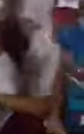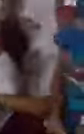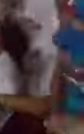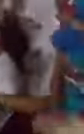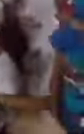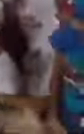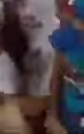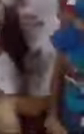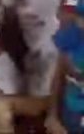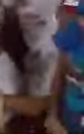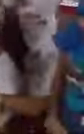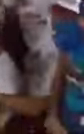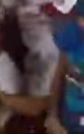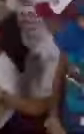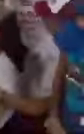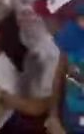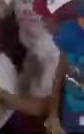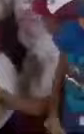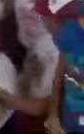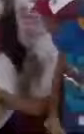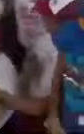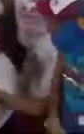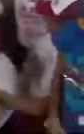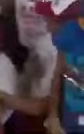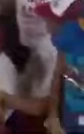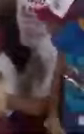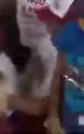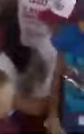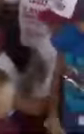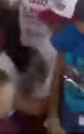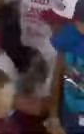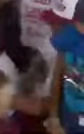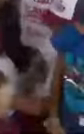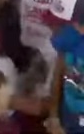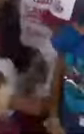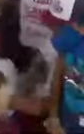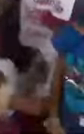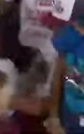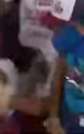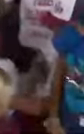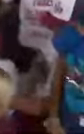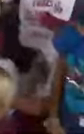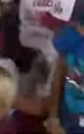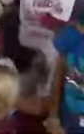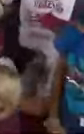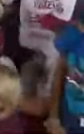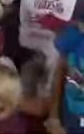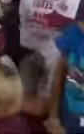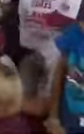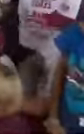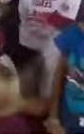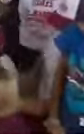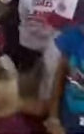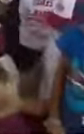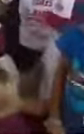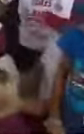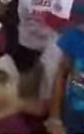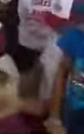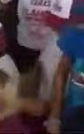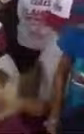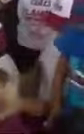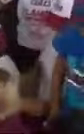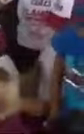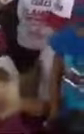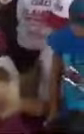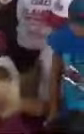hoy. Es un honor estar con Claudia hoy. Y es un honor